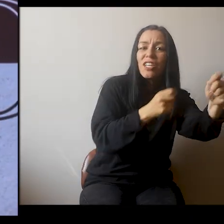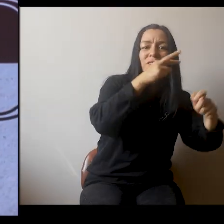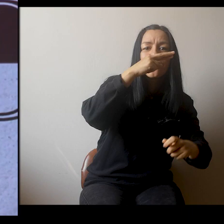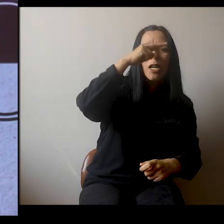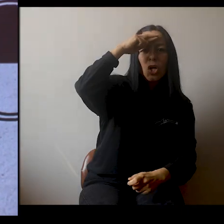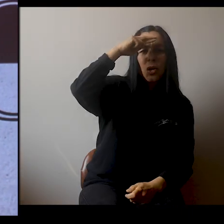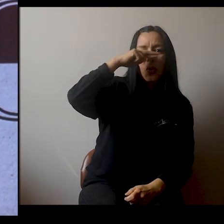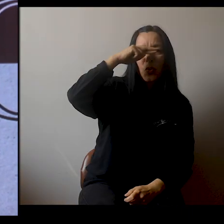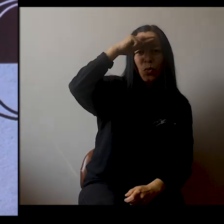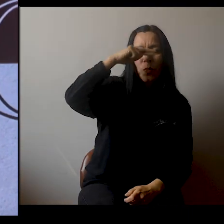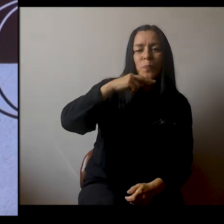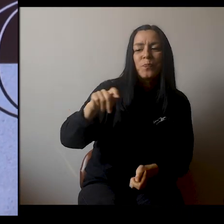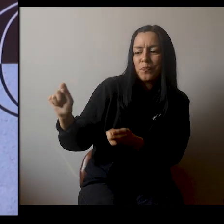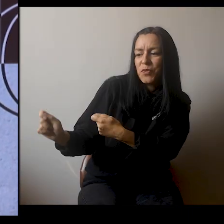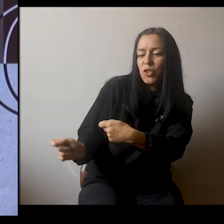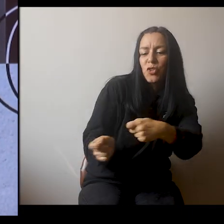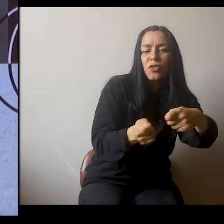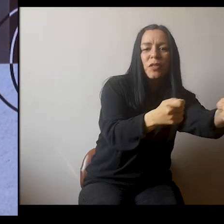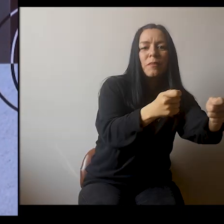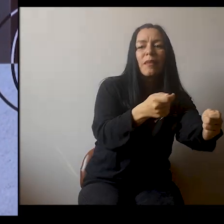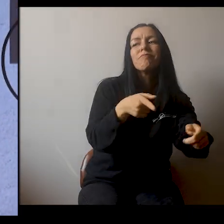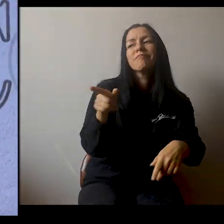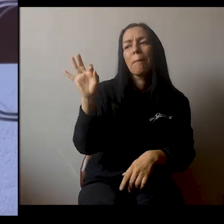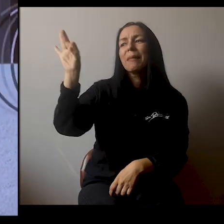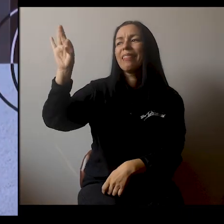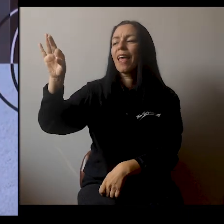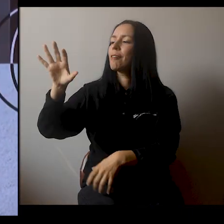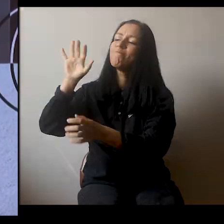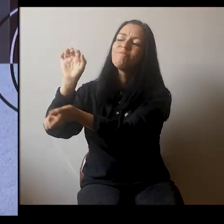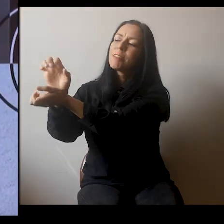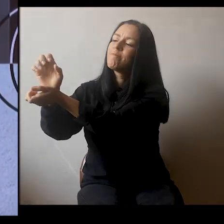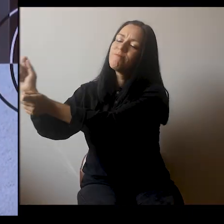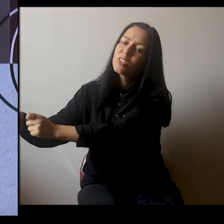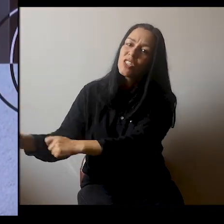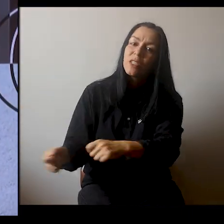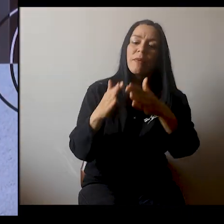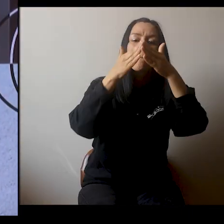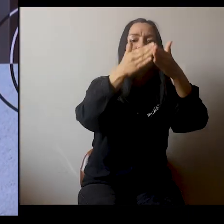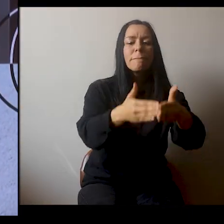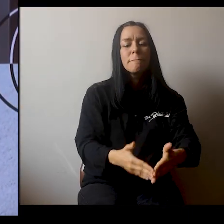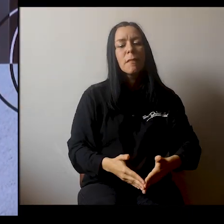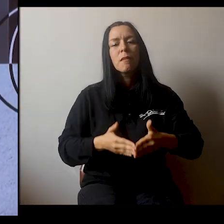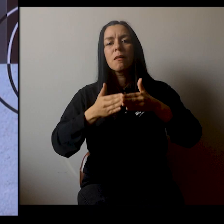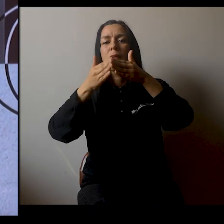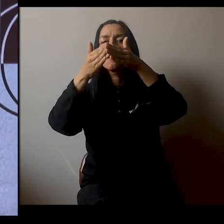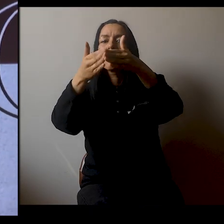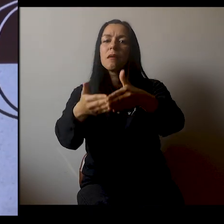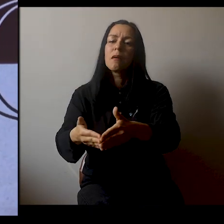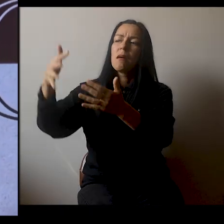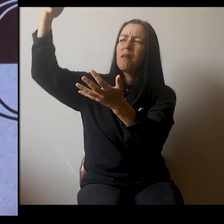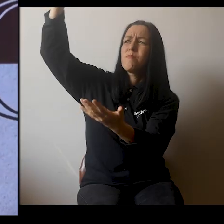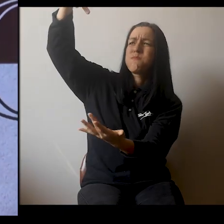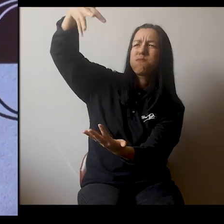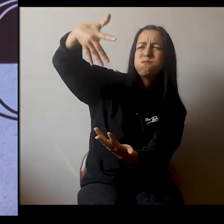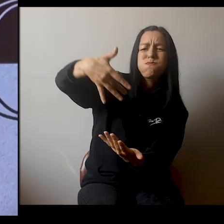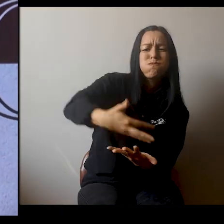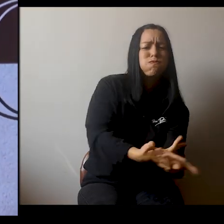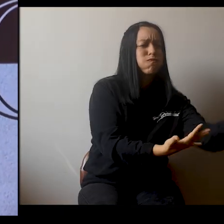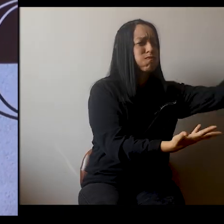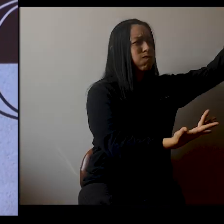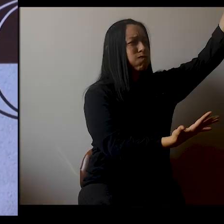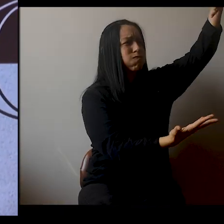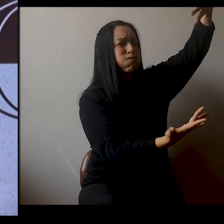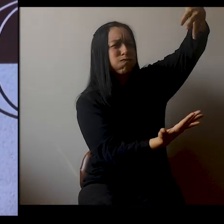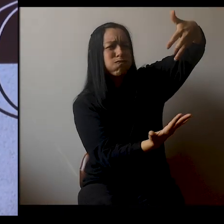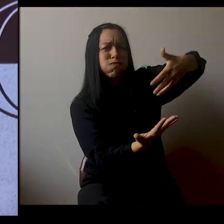como prisionero a Roma por predicar el nombre de Jesús. La Biblia dice que el barco en el cual él andaba